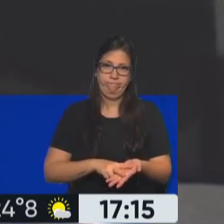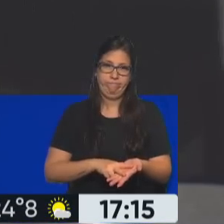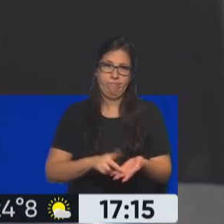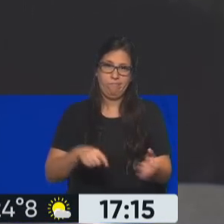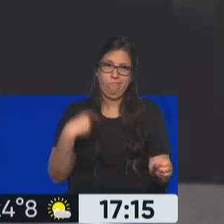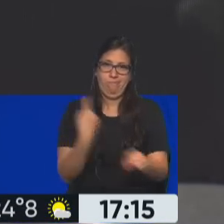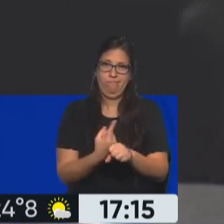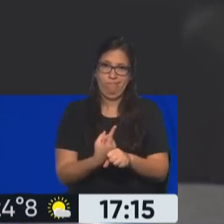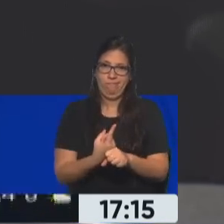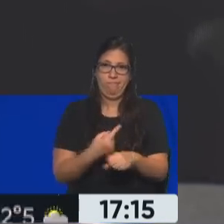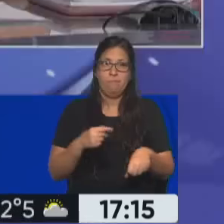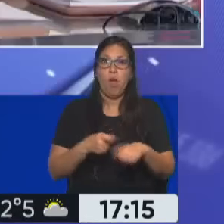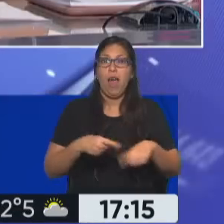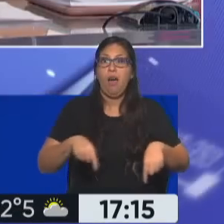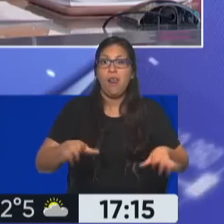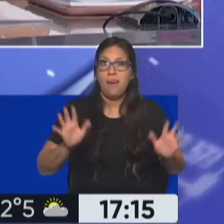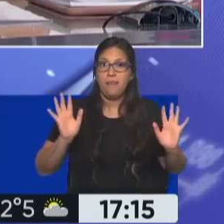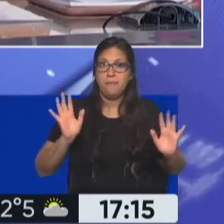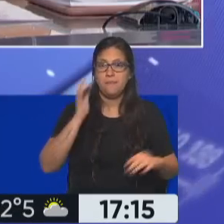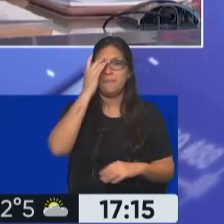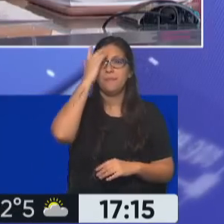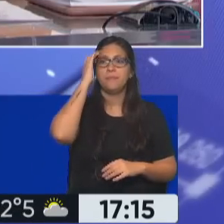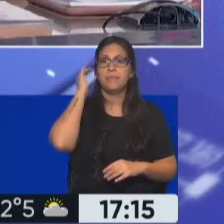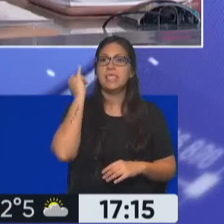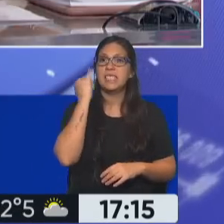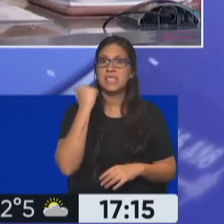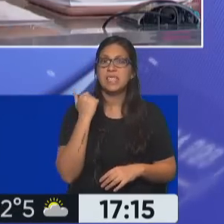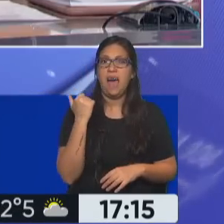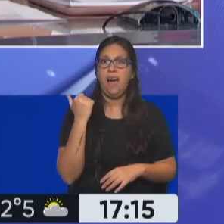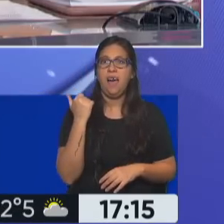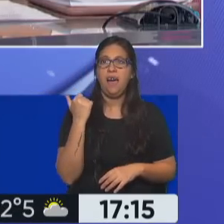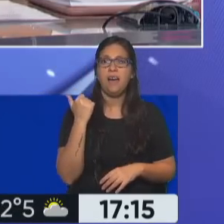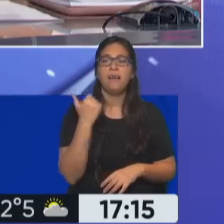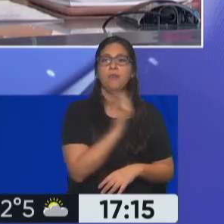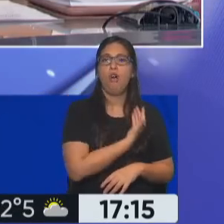por ahora, ¿no? Sí, totalmente, porque, bueno, como lo vimos, ya lo rechazaron no solo